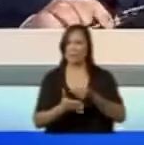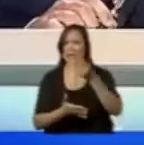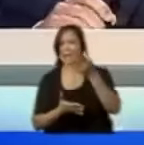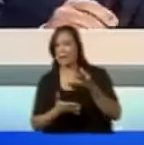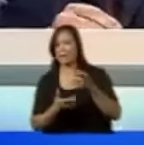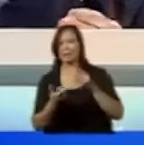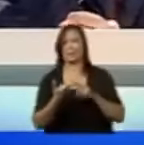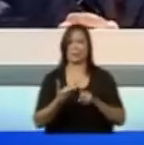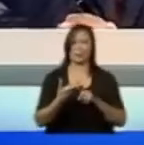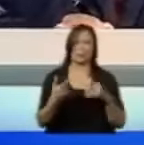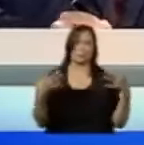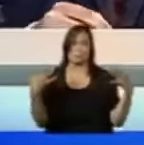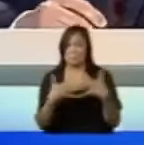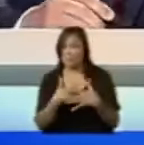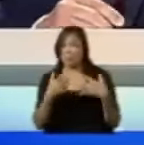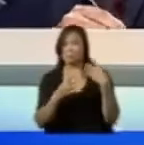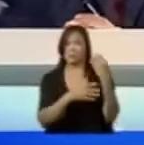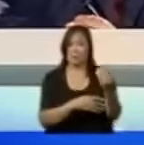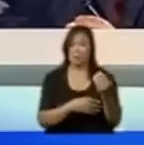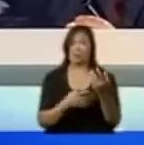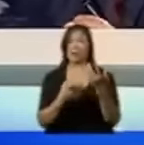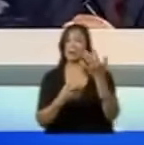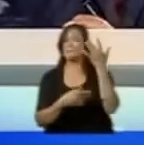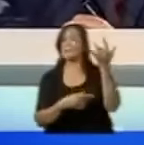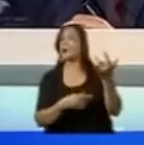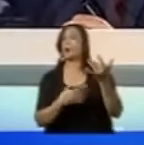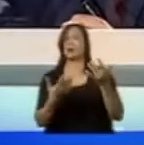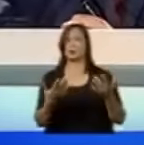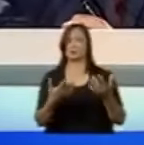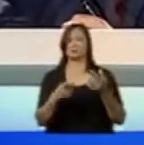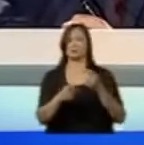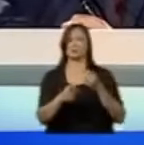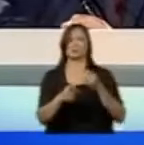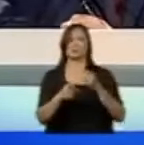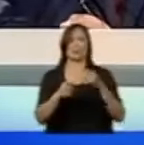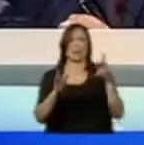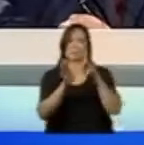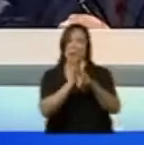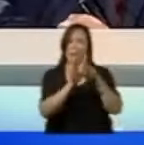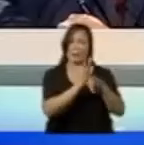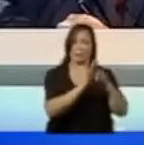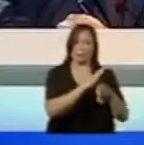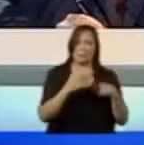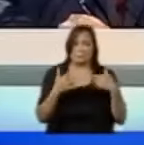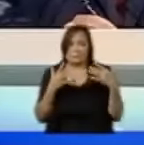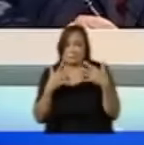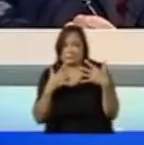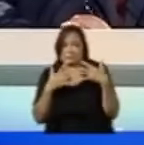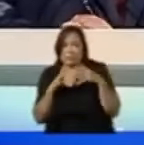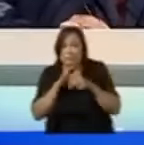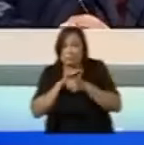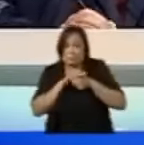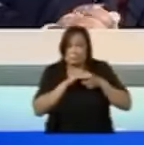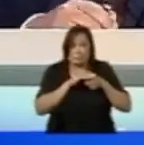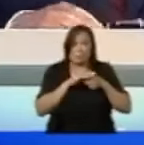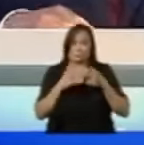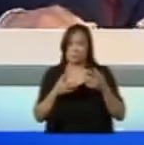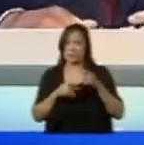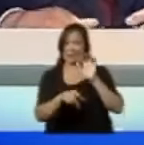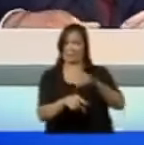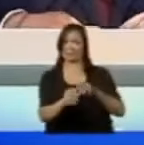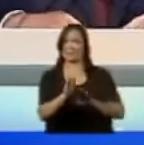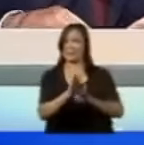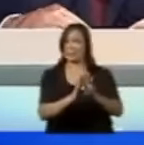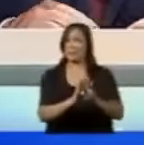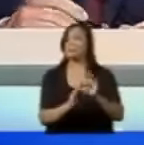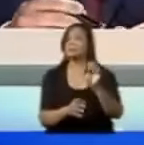cara, tienen miedo a salir a las calles por la creciente ola de criminalidad. Entonces, ese crecimiento